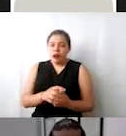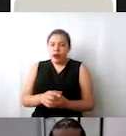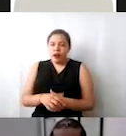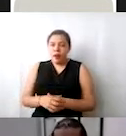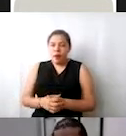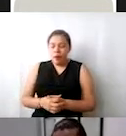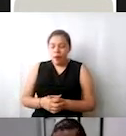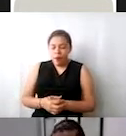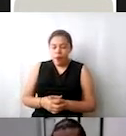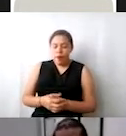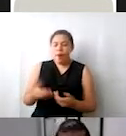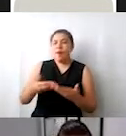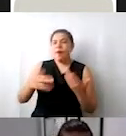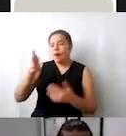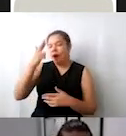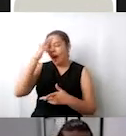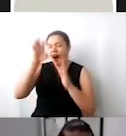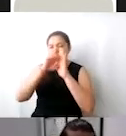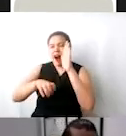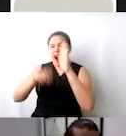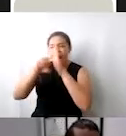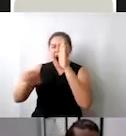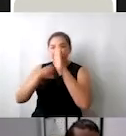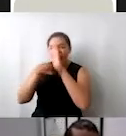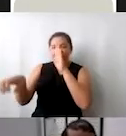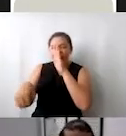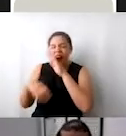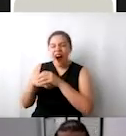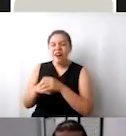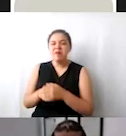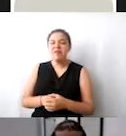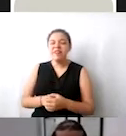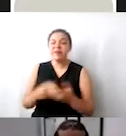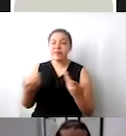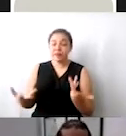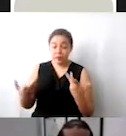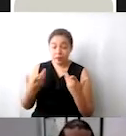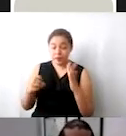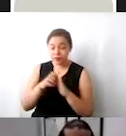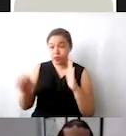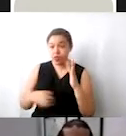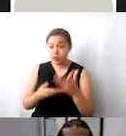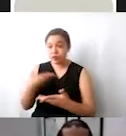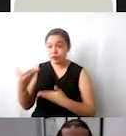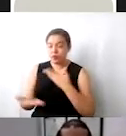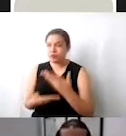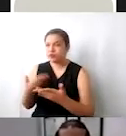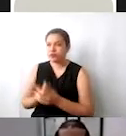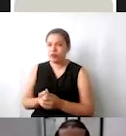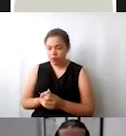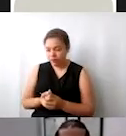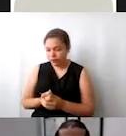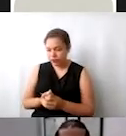la mente pues, muchos ejemplos, ¿no? Por ejemplo, en los servicios de